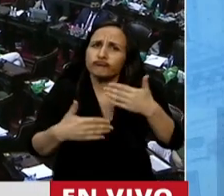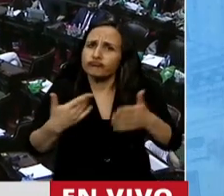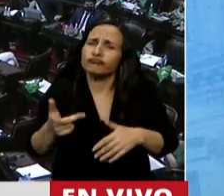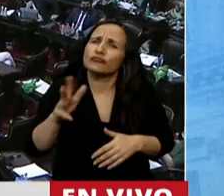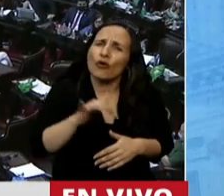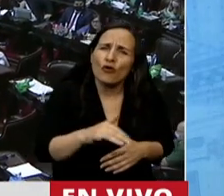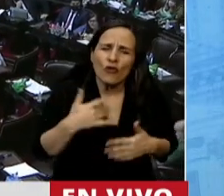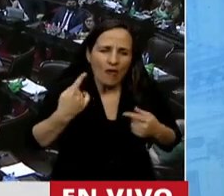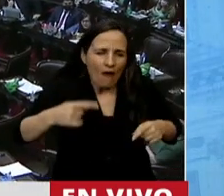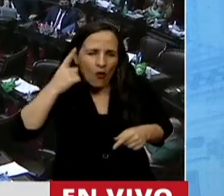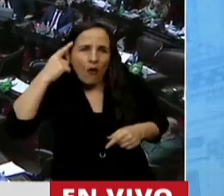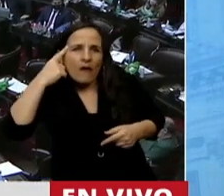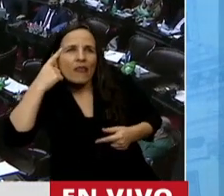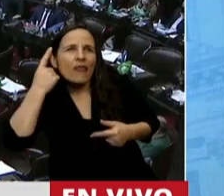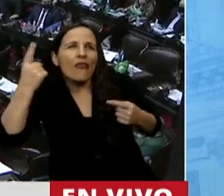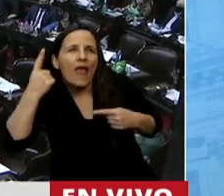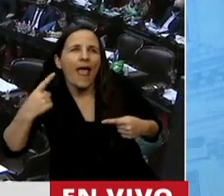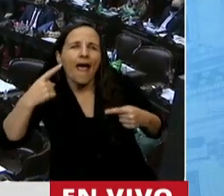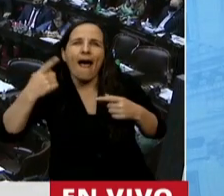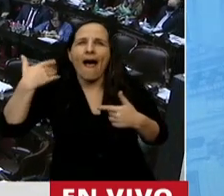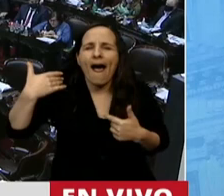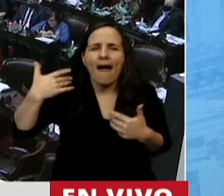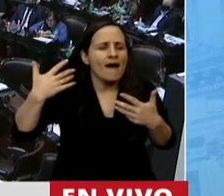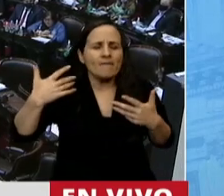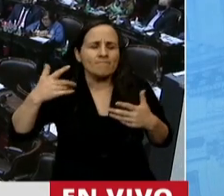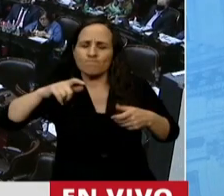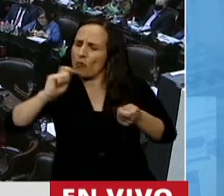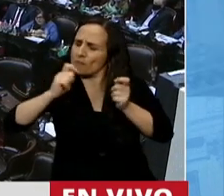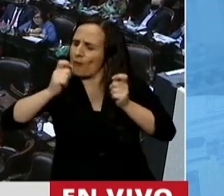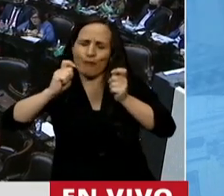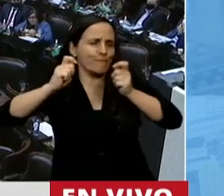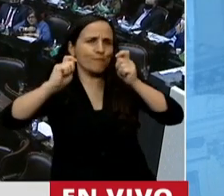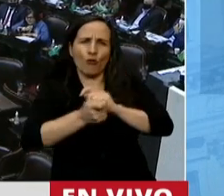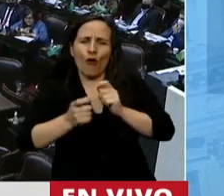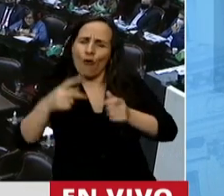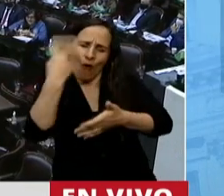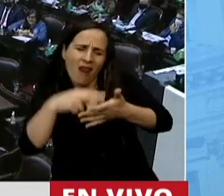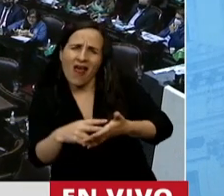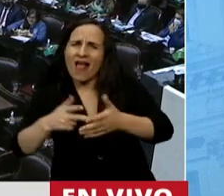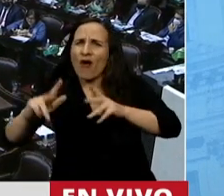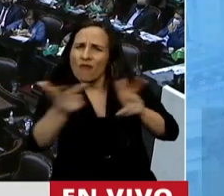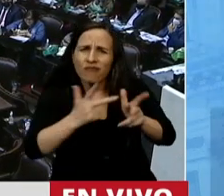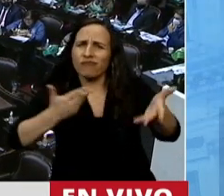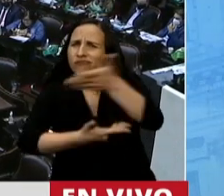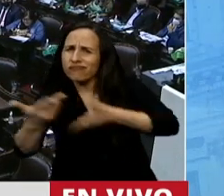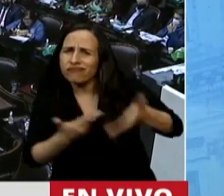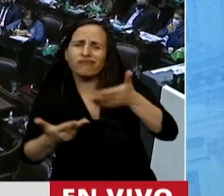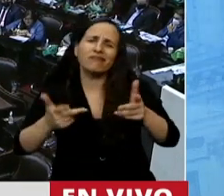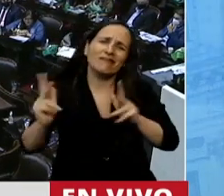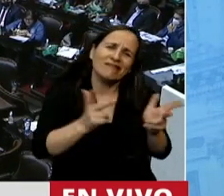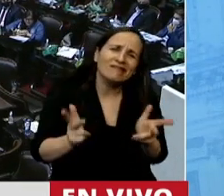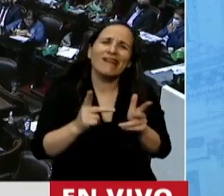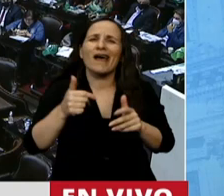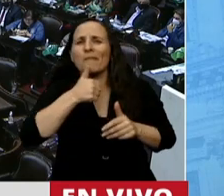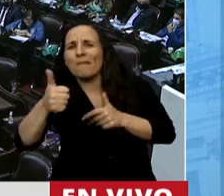que derriba prejuicios, que derriba mandatos, y que por medio de lecturas, de discusiones, de charlas, de sentadas a